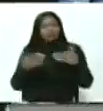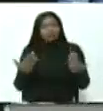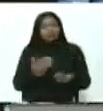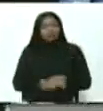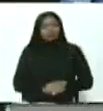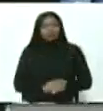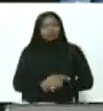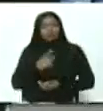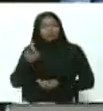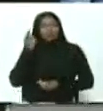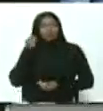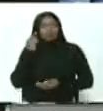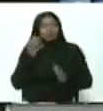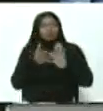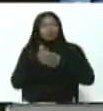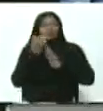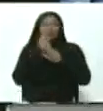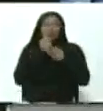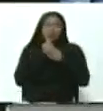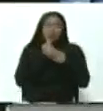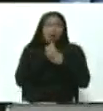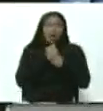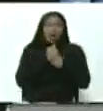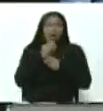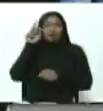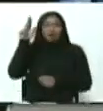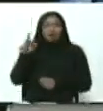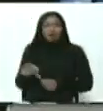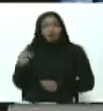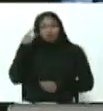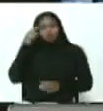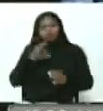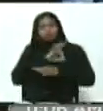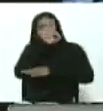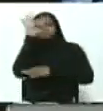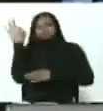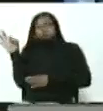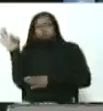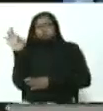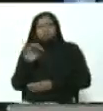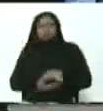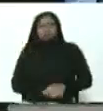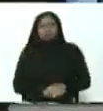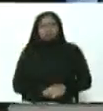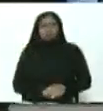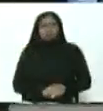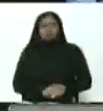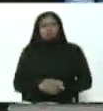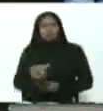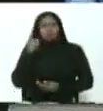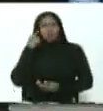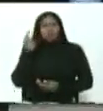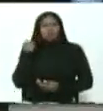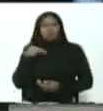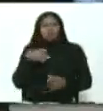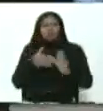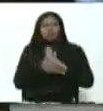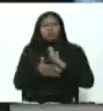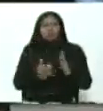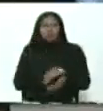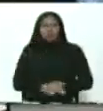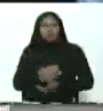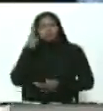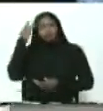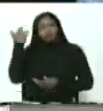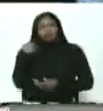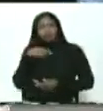Es una mujer que trabaja 24 horas, 7 días a la semana. Una mujer que tiene un sueño